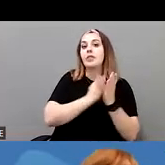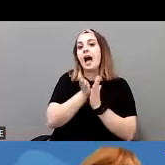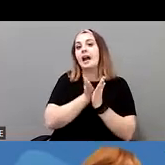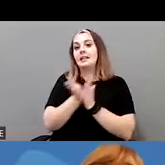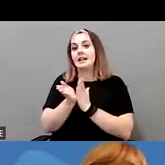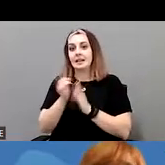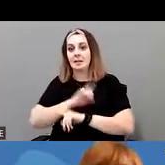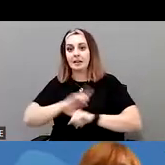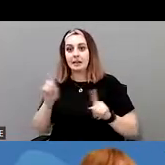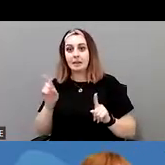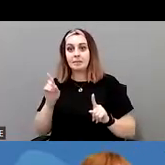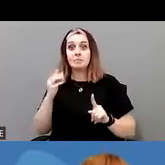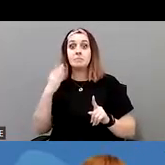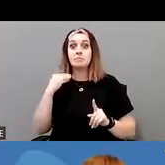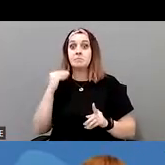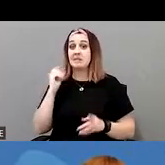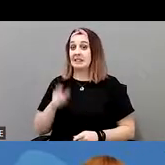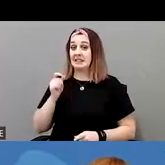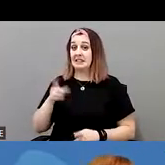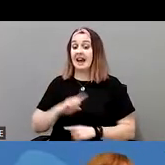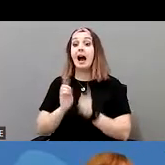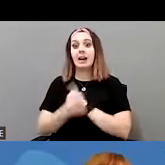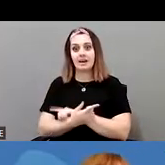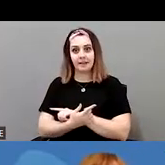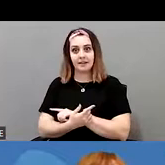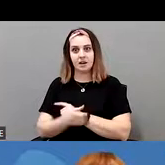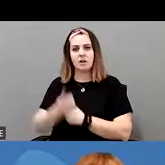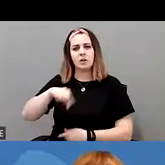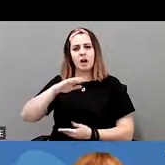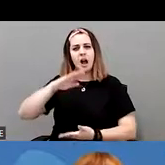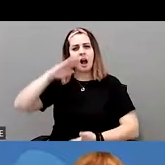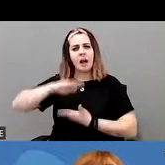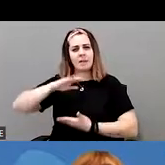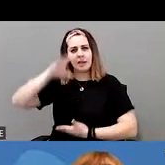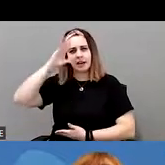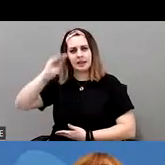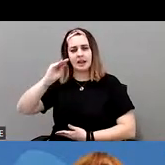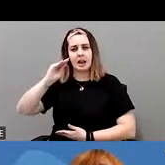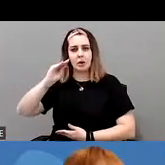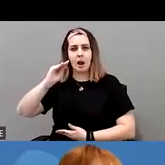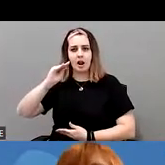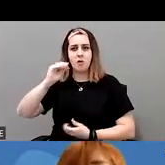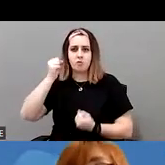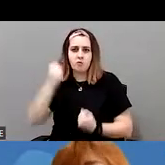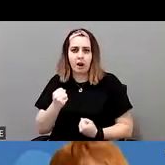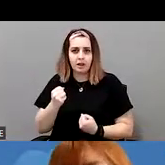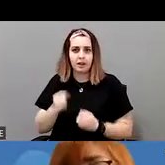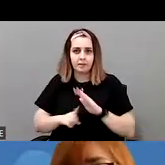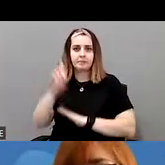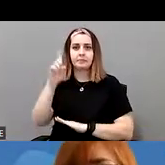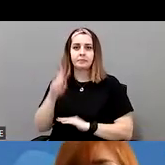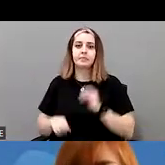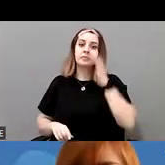hecho, muchas veces sucede lo contrario, que tenéis capacidad intelectual plena. Y otro ejemplo al que